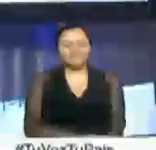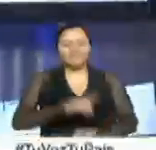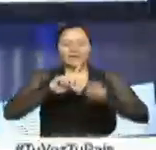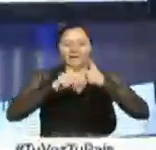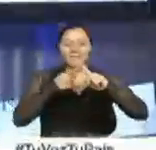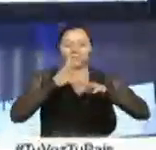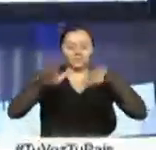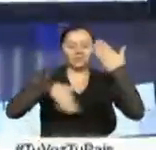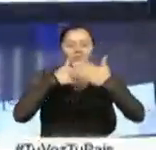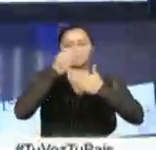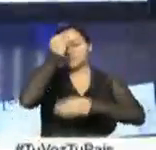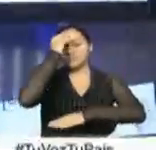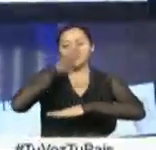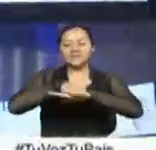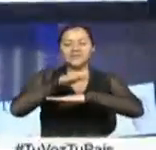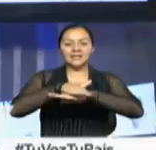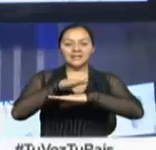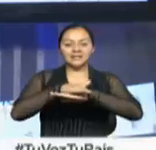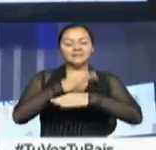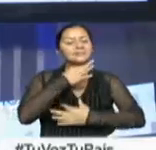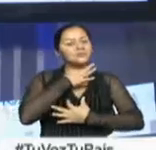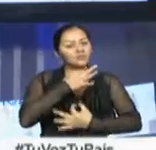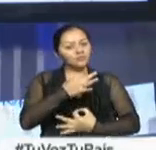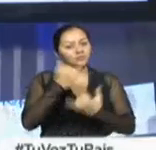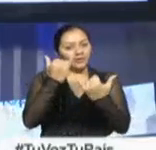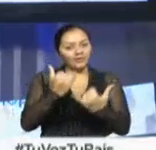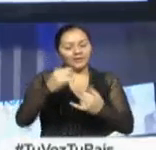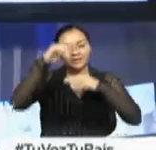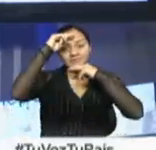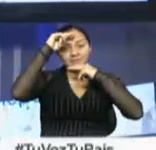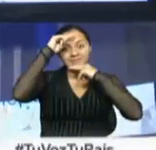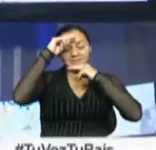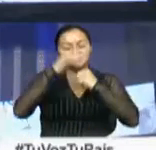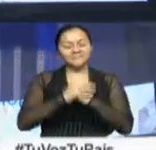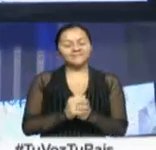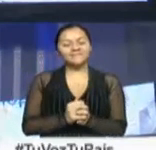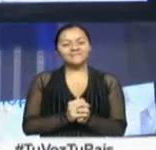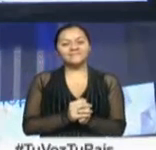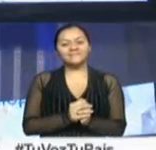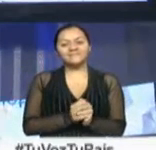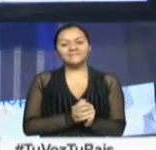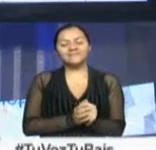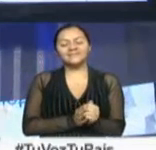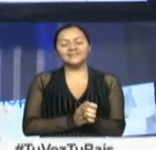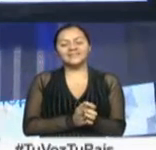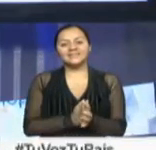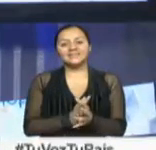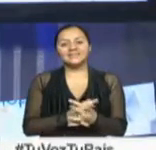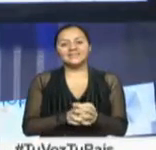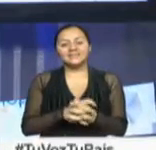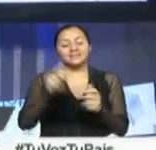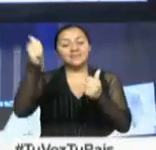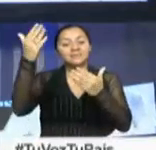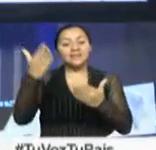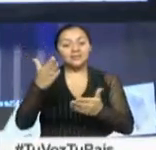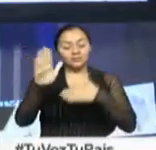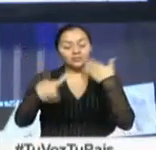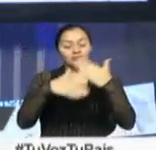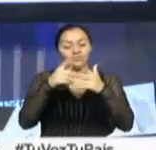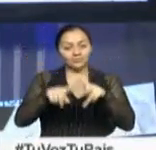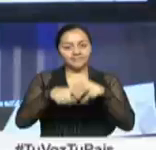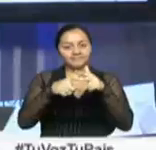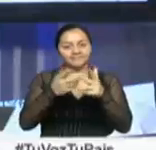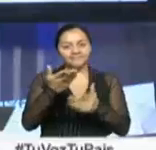Amigos, amigas televidentes, muy buenas tardes. Qué gusto que nos acompañen a esta hora en la emisión central de su Noticiero Ciudadano. Bienvenidos y bienvenidas.